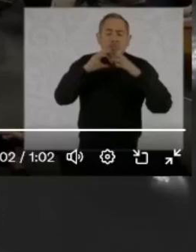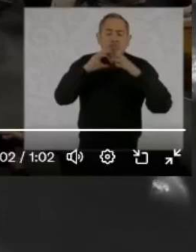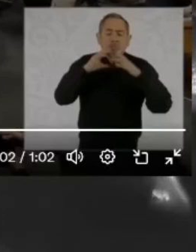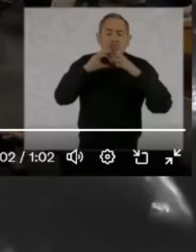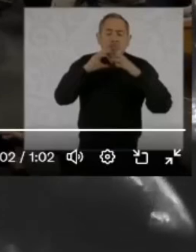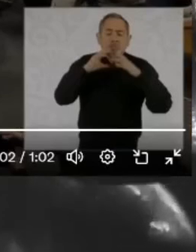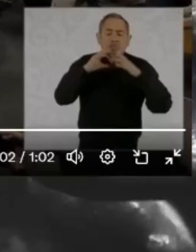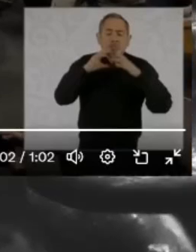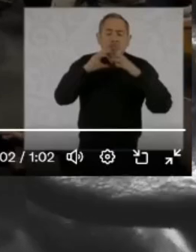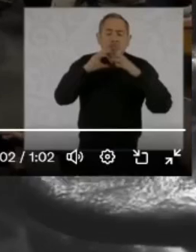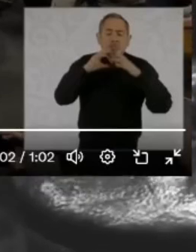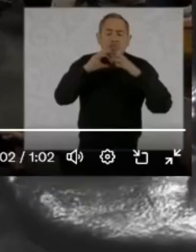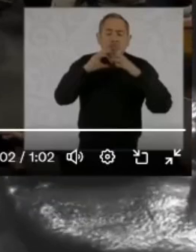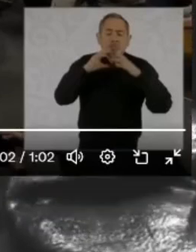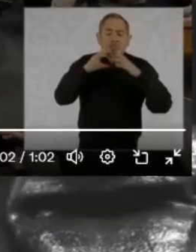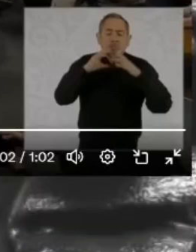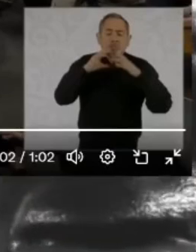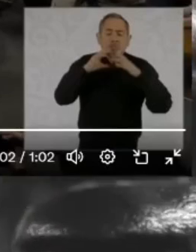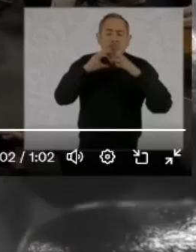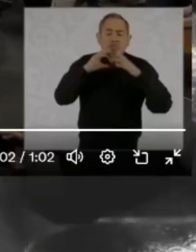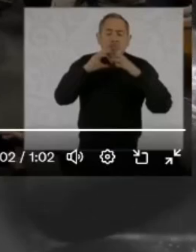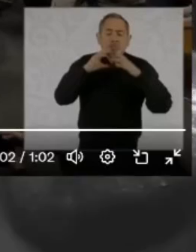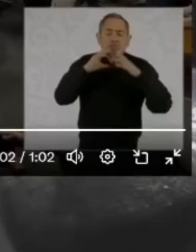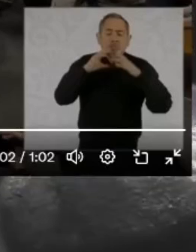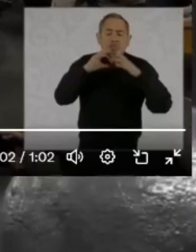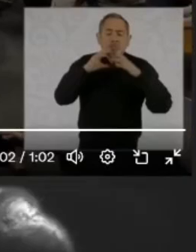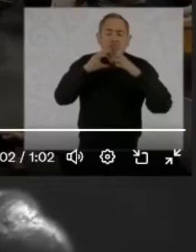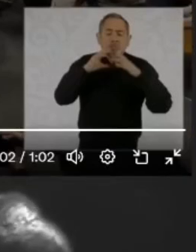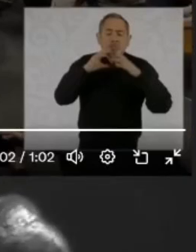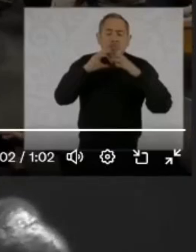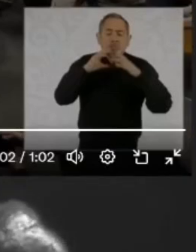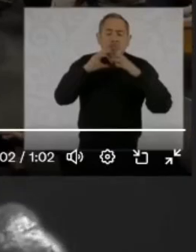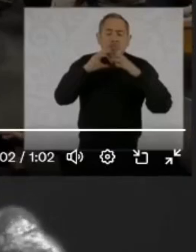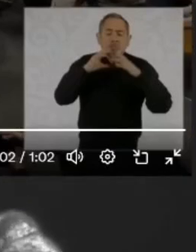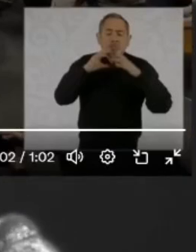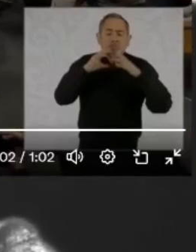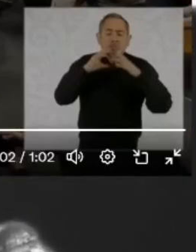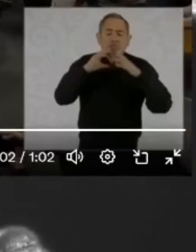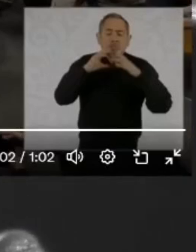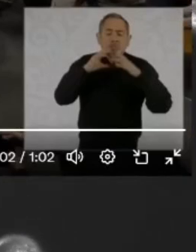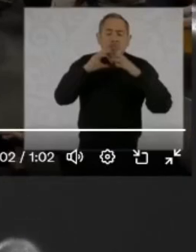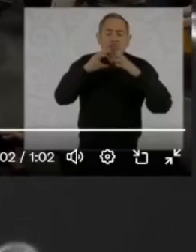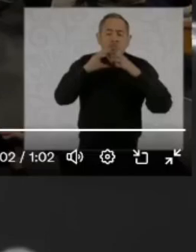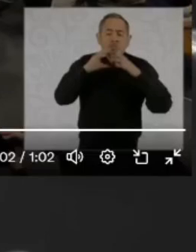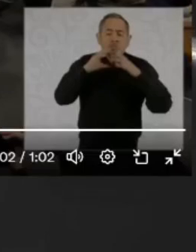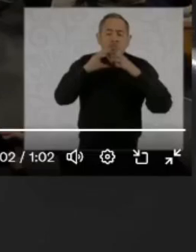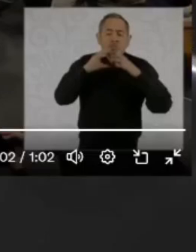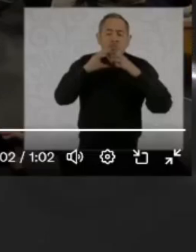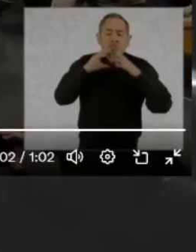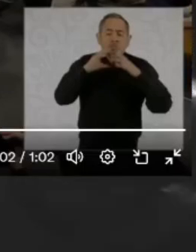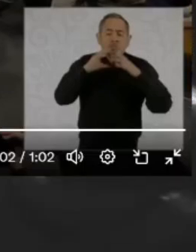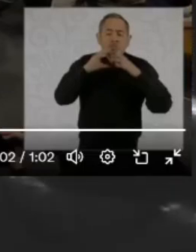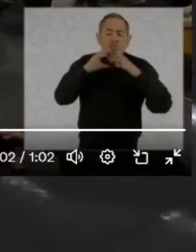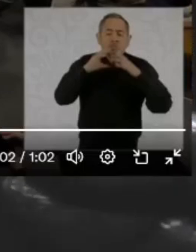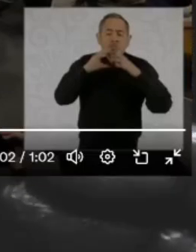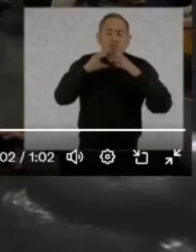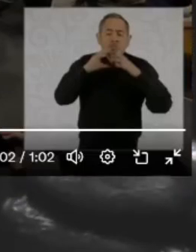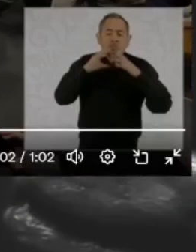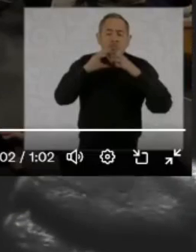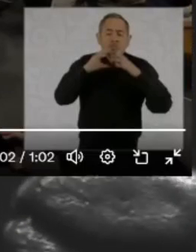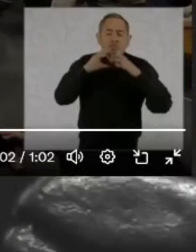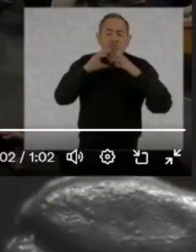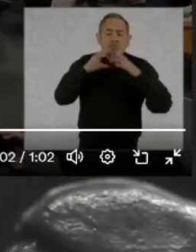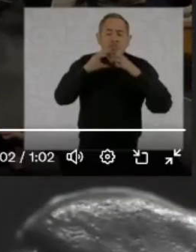lo que dices es muy cierto, lo que dices es, JR, ¿cómo estamos? Abrazote enorme. Así es, que demuestre que es herencia. Por